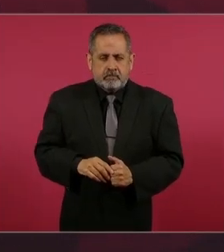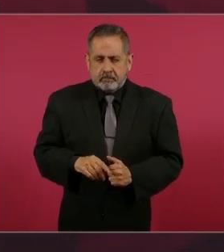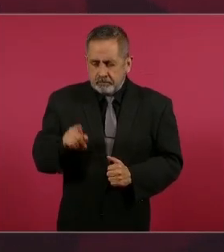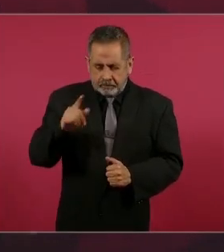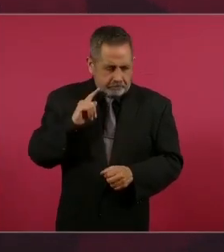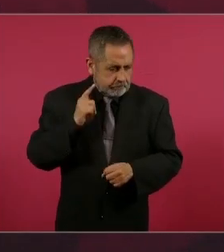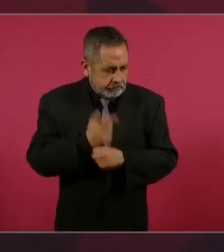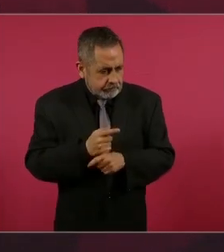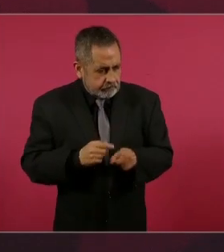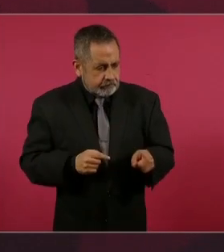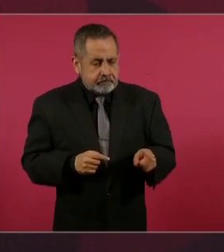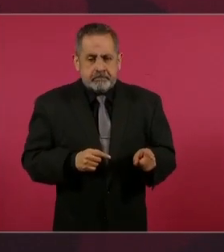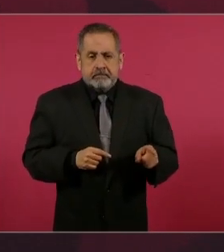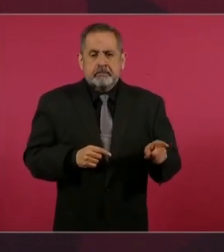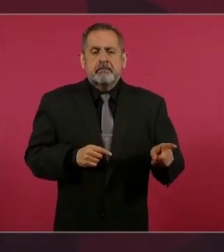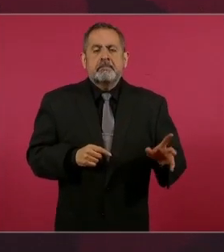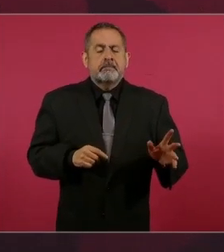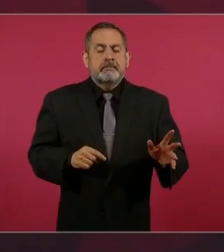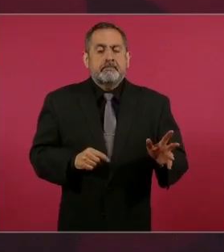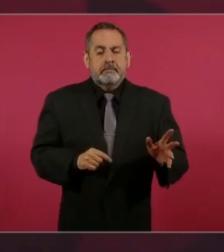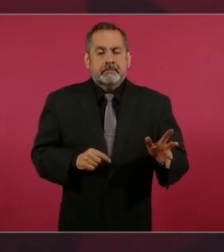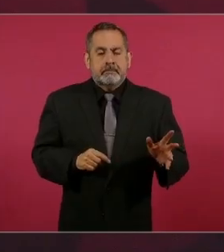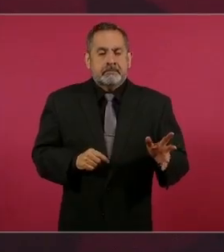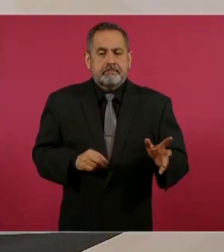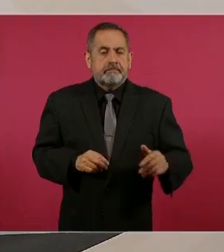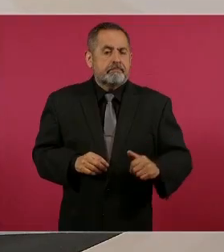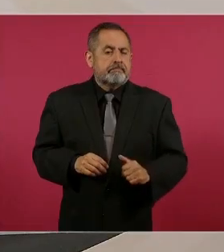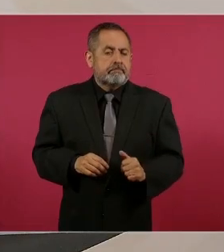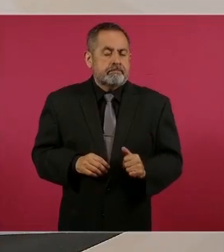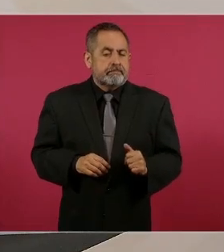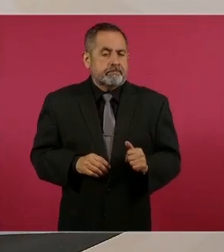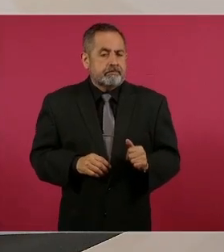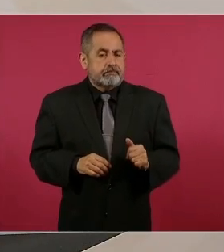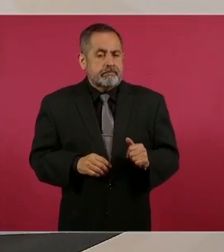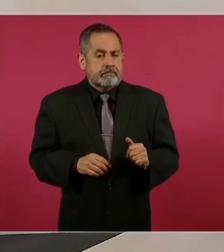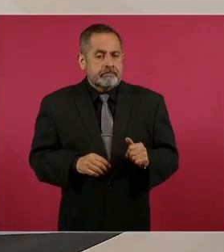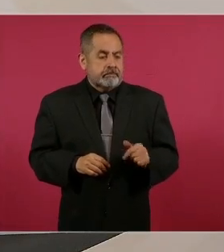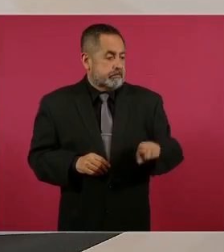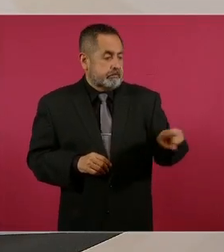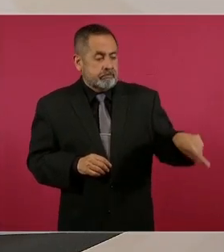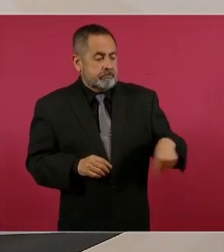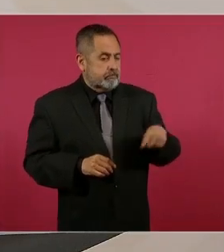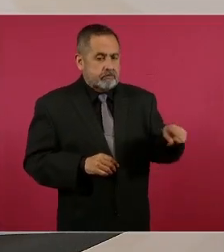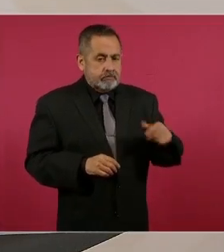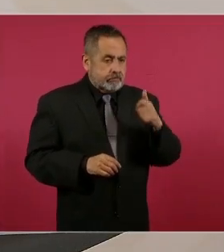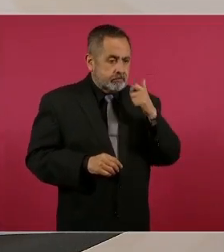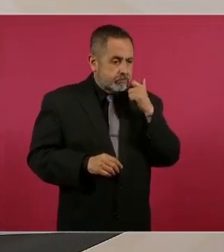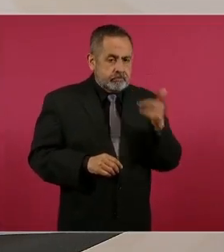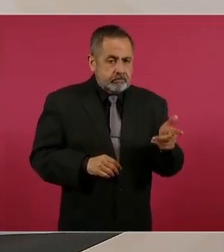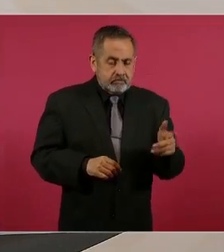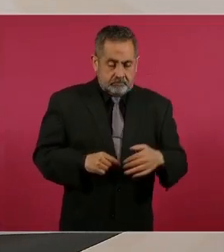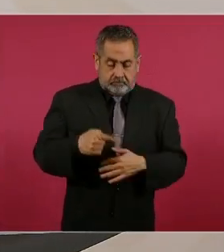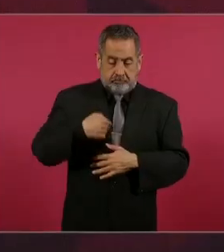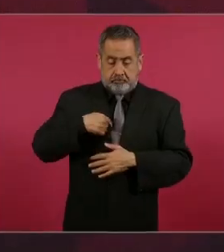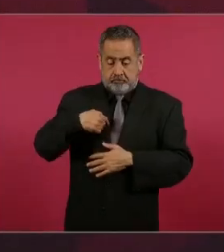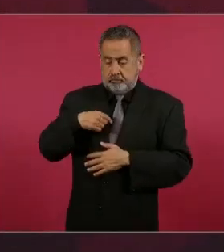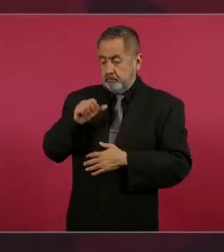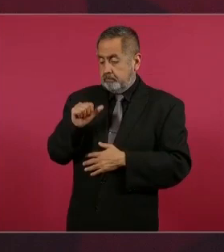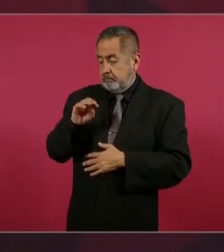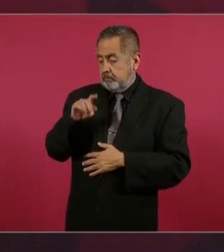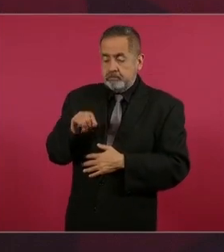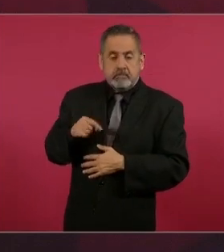perversos no podrían aceptar de que yo